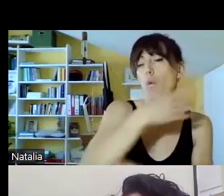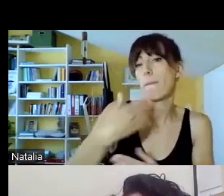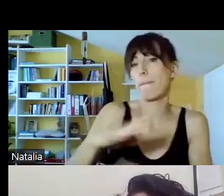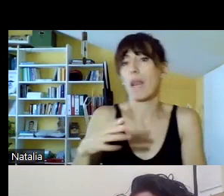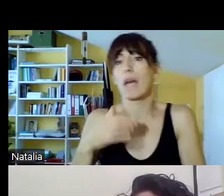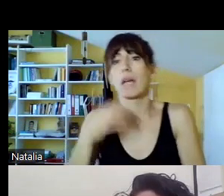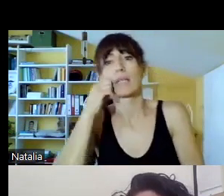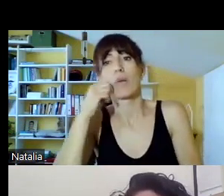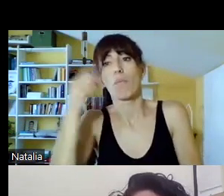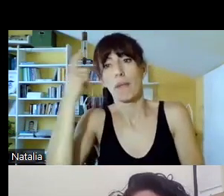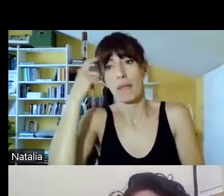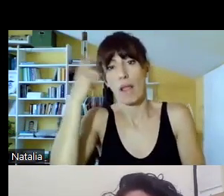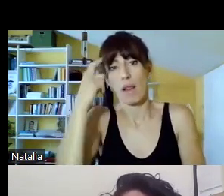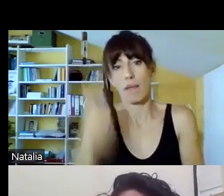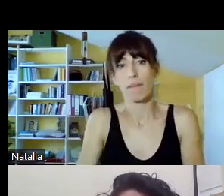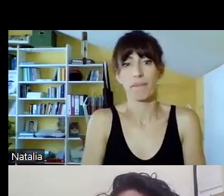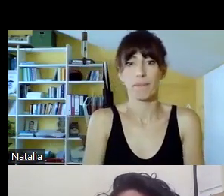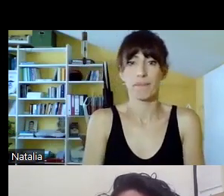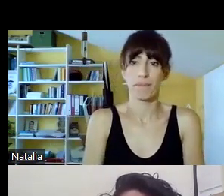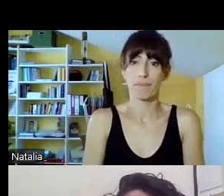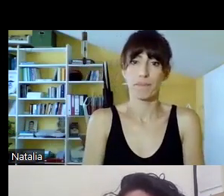mental.